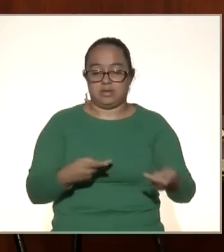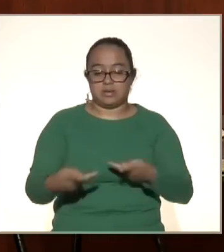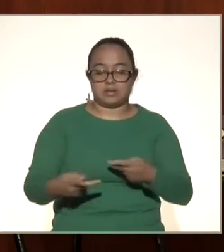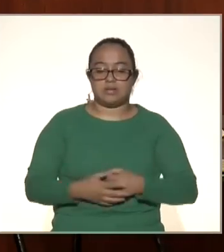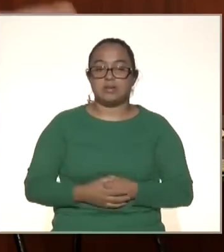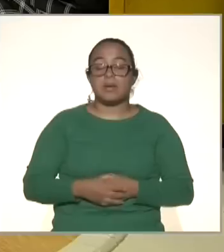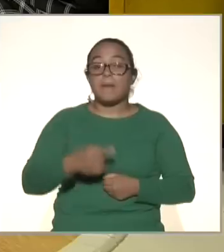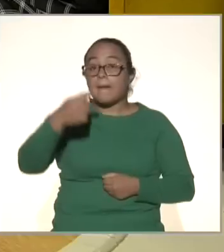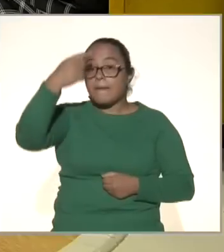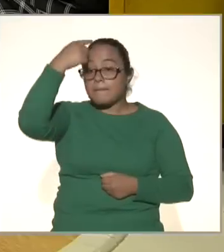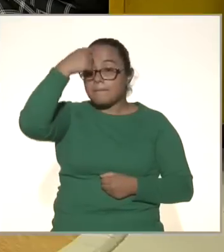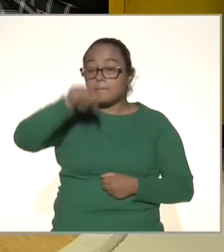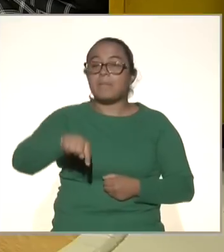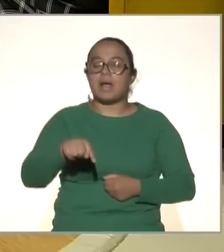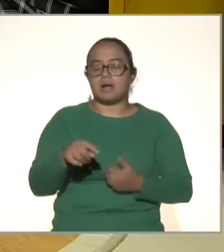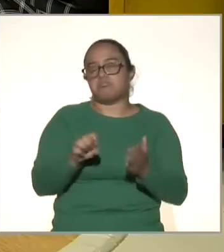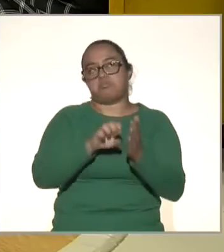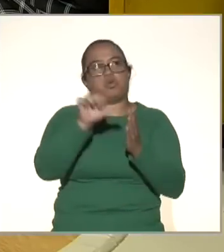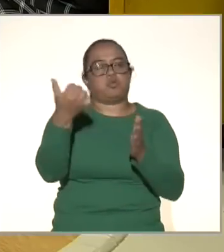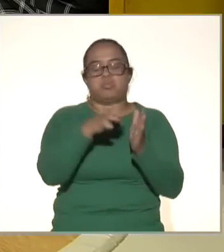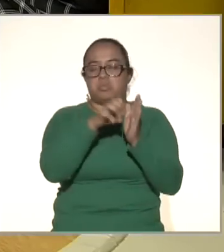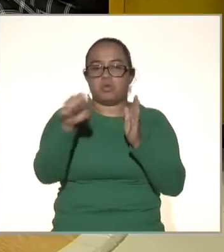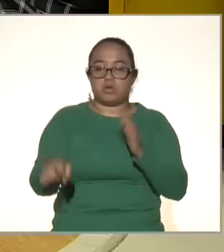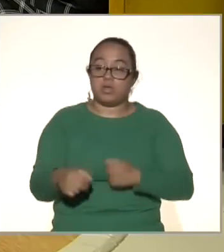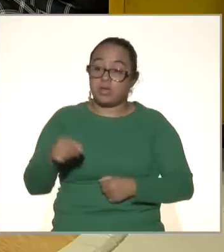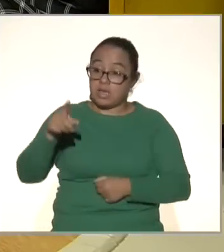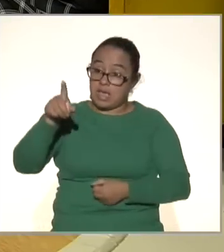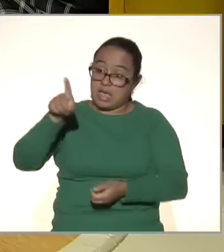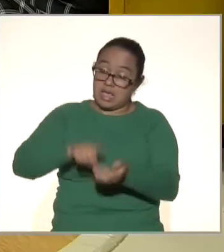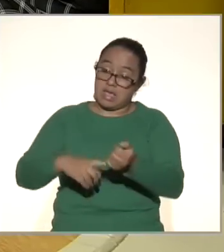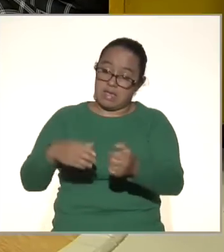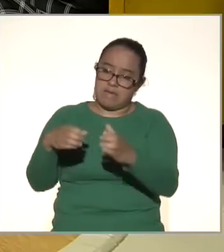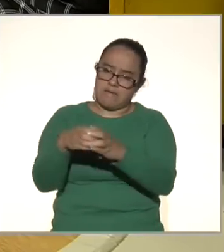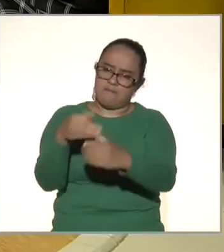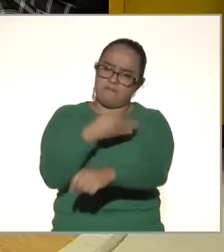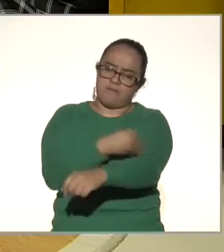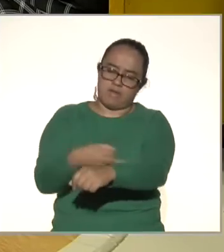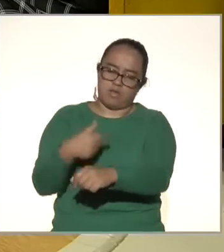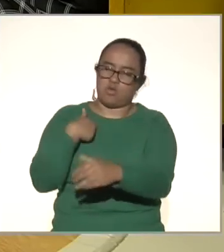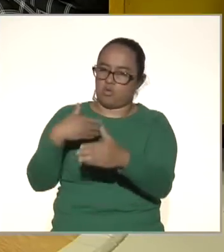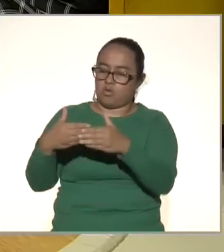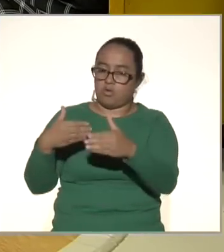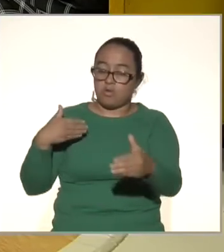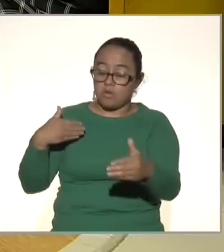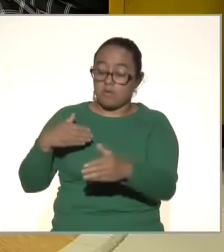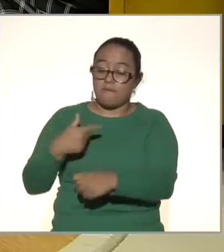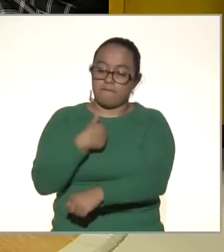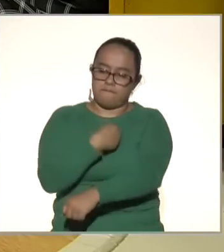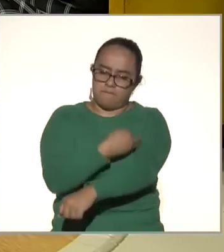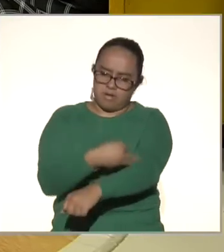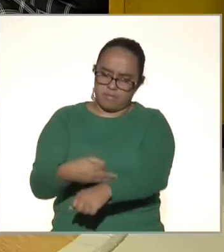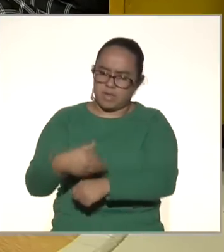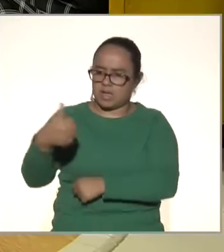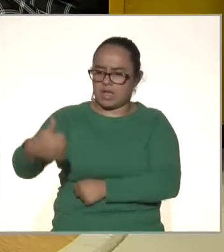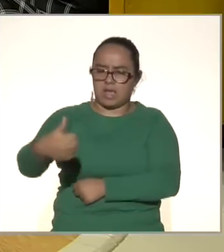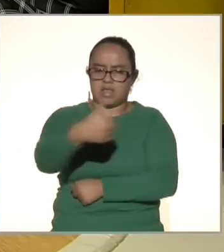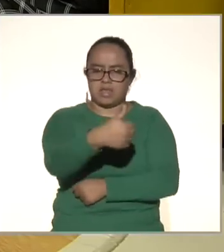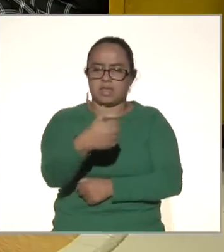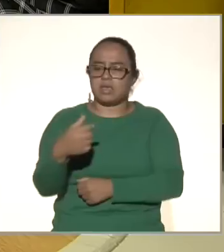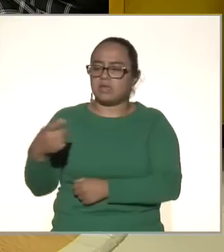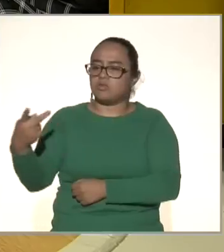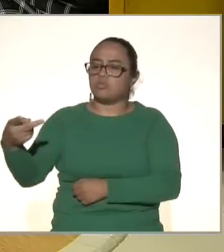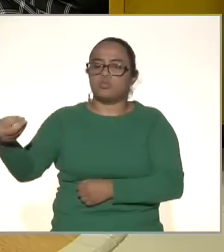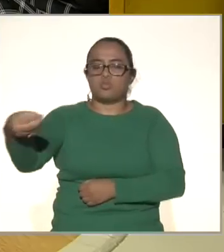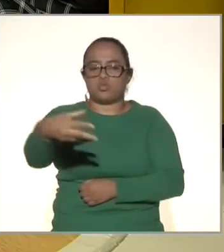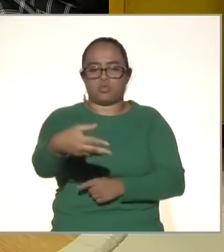algo que se puede hacer es también decir, bueno, a ver, en la familia, puedo hacer eso antes. Después, en la familia es decir, bueno, cada quien que lleve un buen